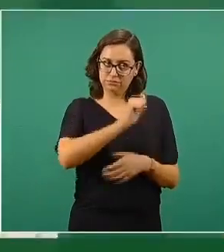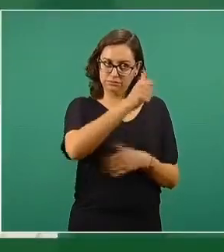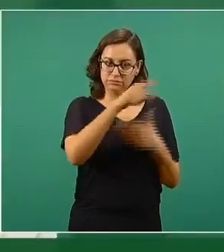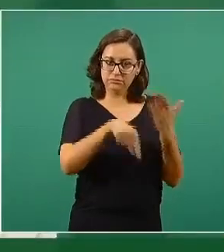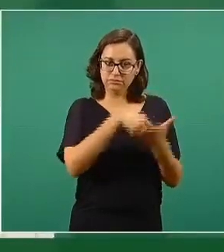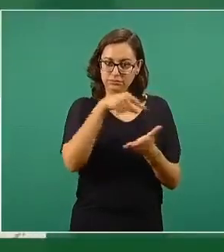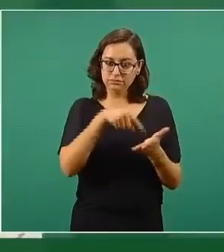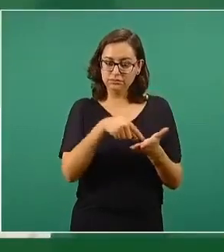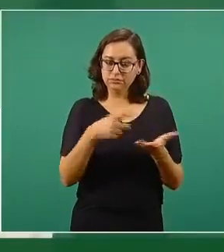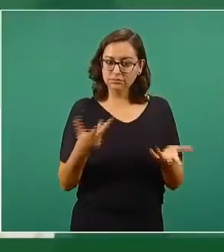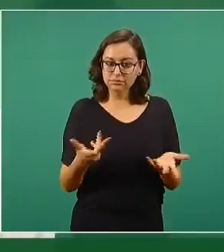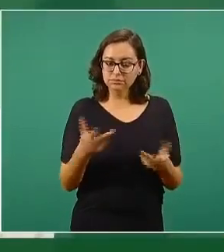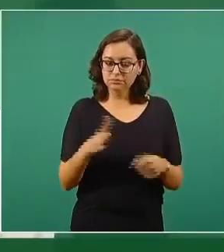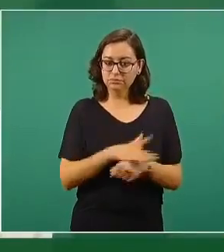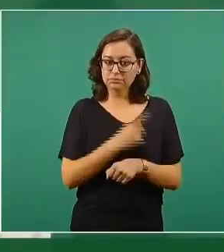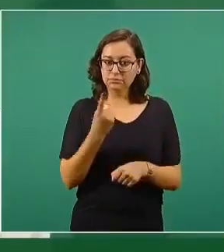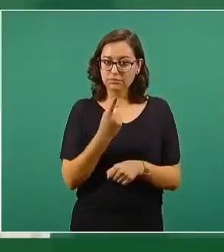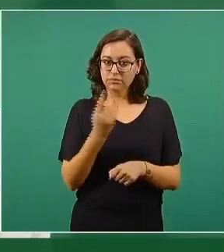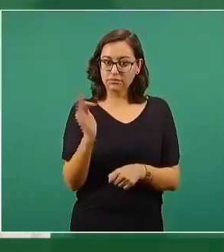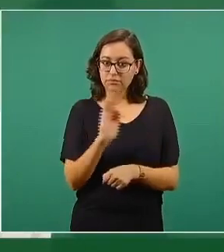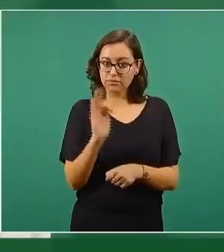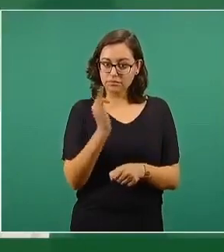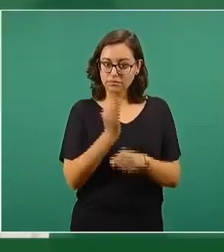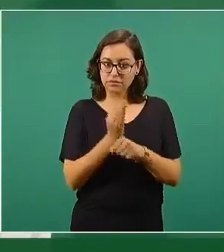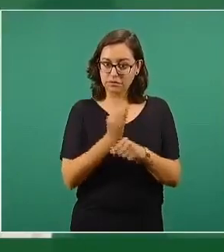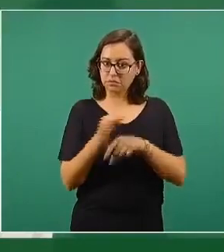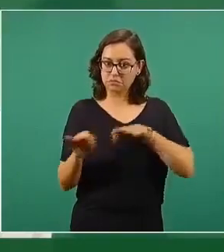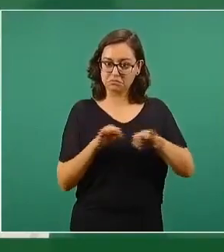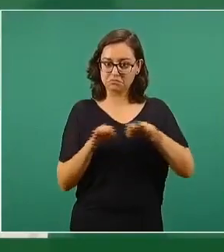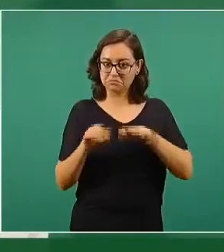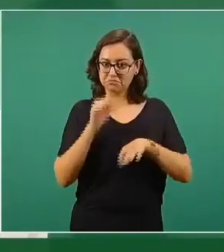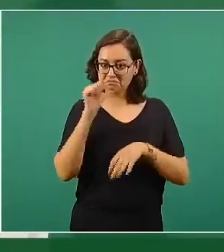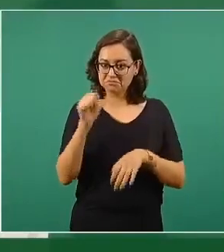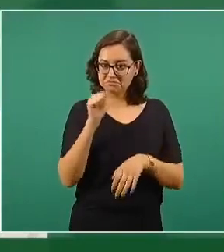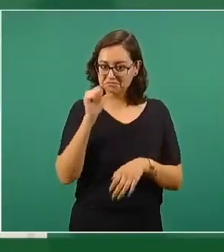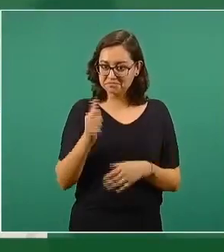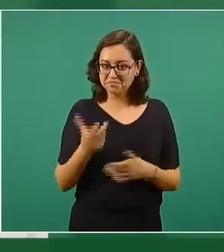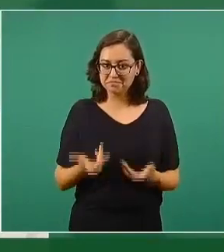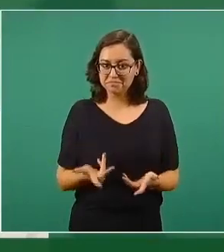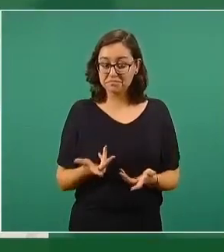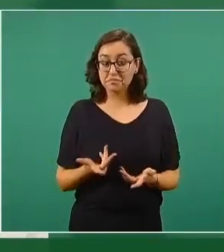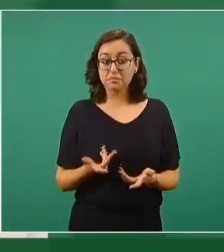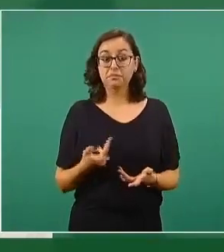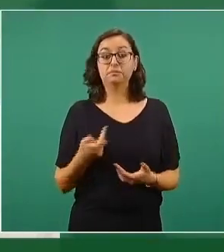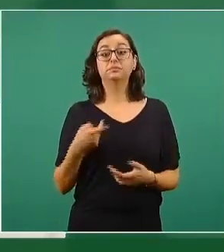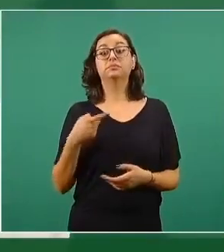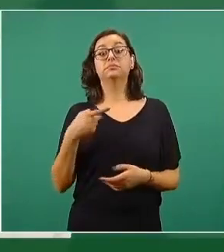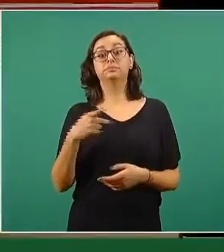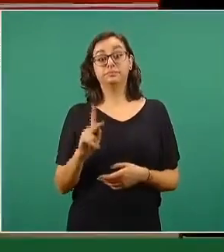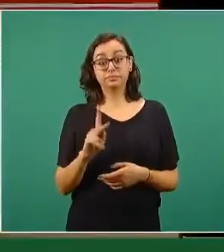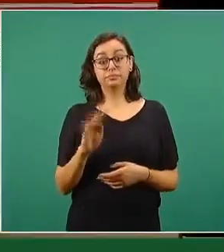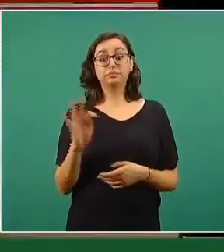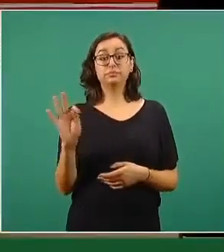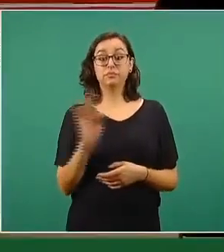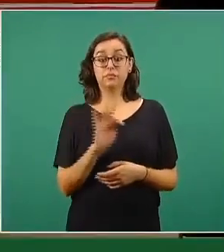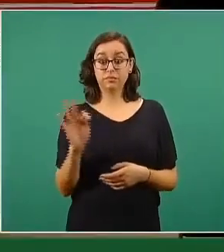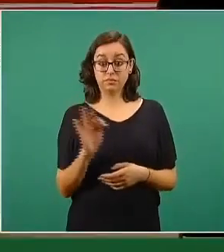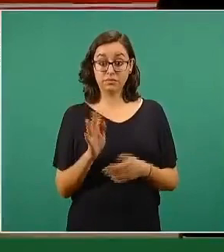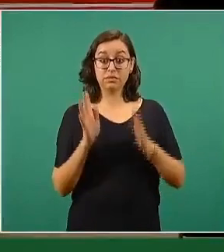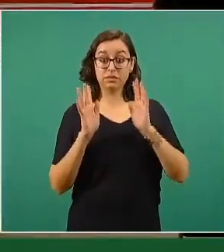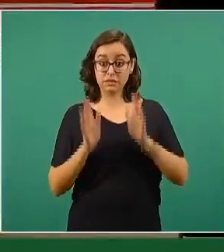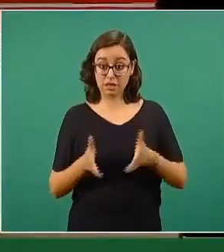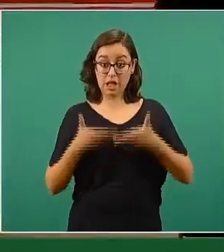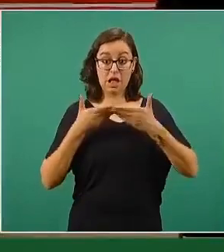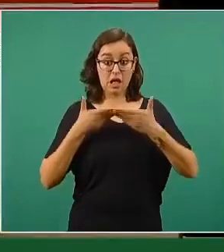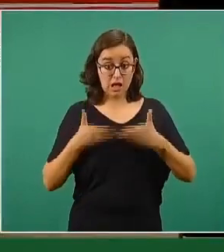el sitio donde trabaja en este momento no está en operación. Ahora, si está en operación porque ya abrió, ya tiene